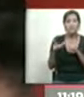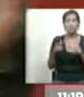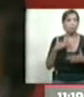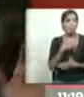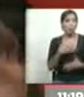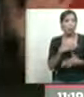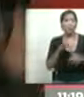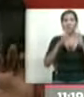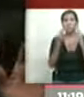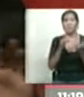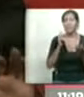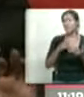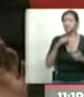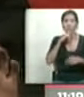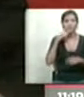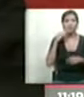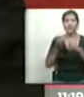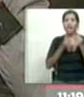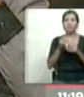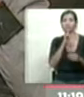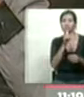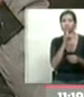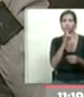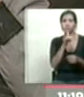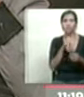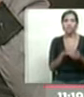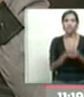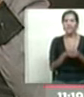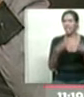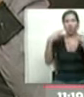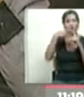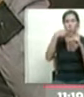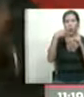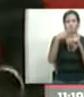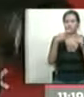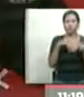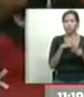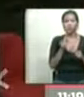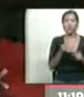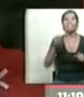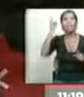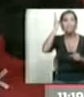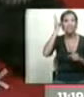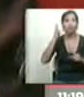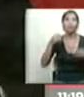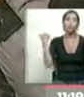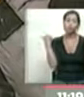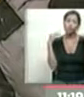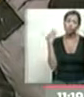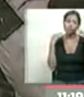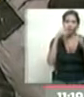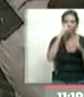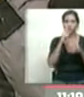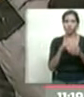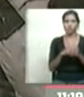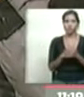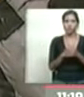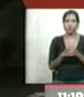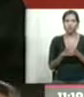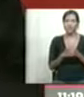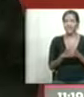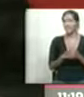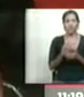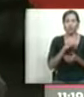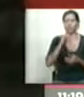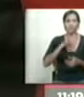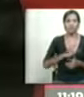y es muy sabroso, hace lo que quiere. O sea, él no se queda en el motel ese. Él no está en Perú desde hace tiempo. Él no se queda en un motel en Villa del Rosario. No, él no está